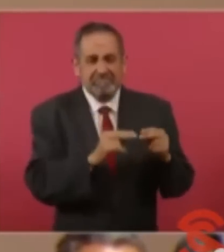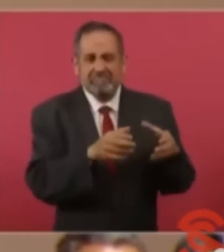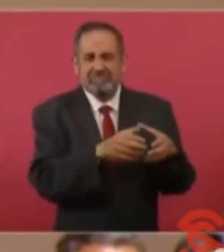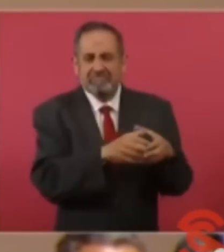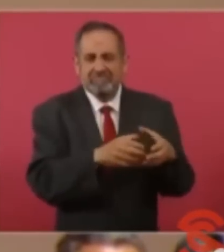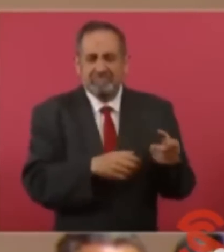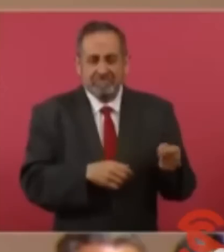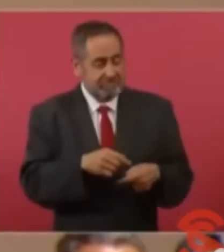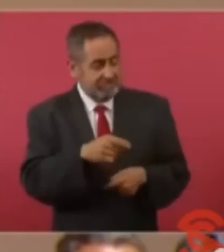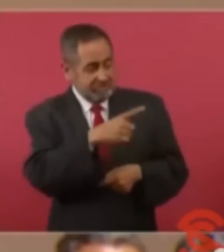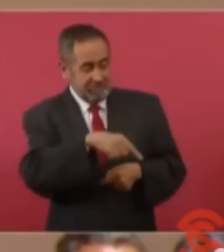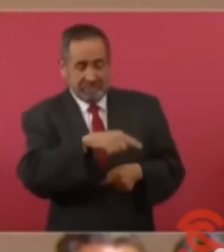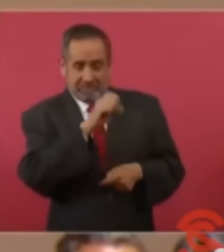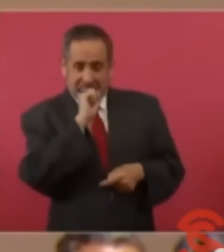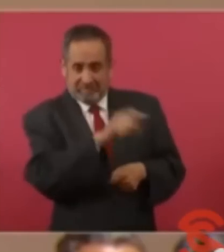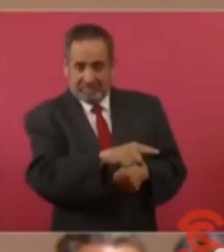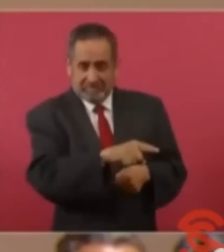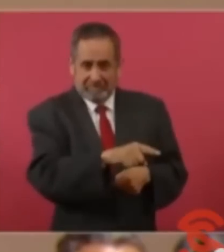eso mismo